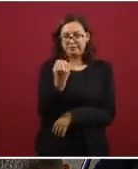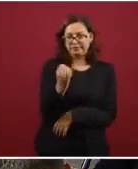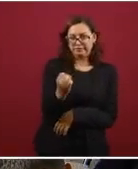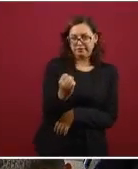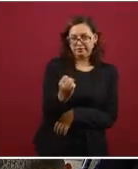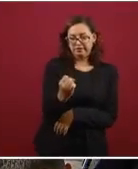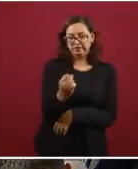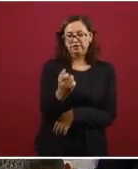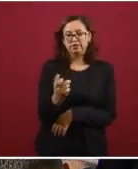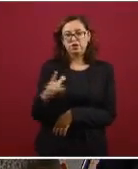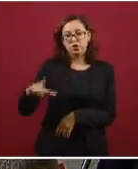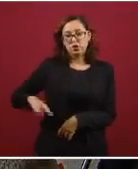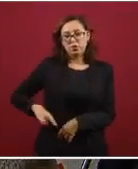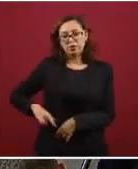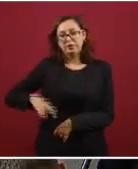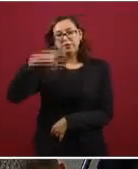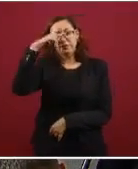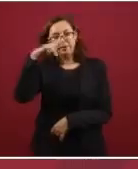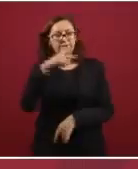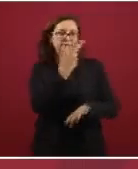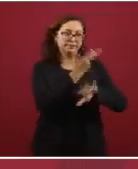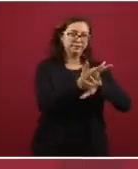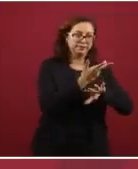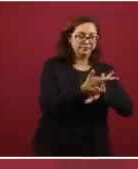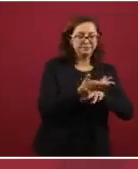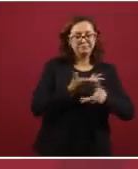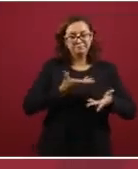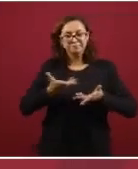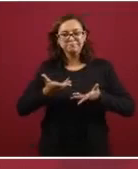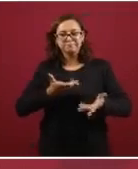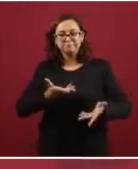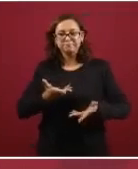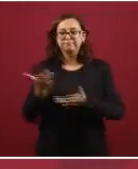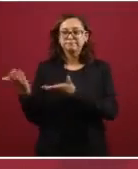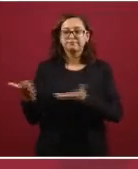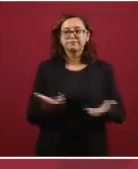entre los dos gobiernos. Entonces, le damos la palabra a Marcelo Ebrard.